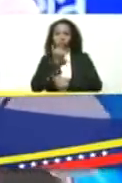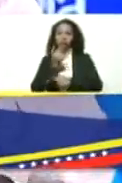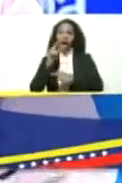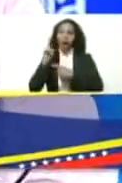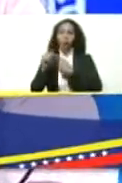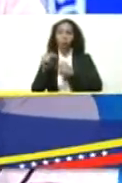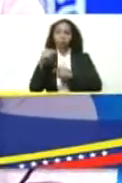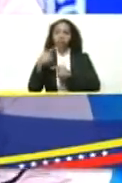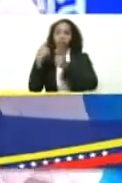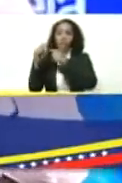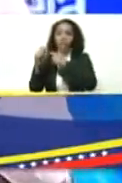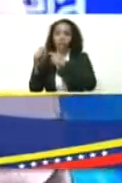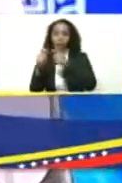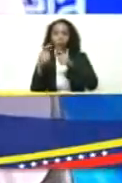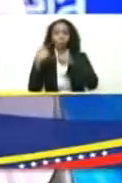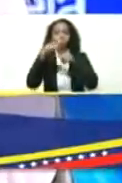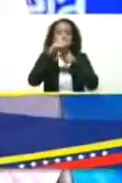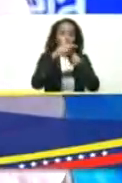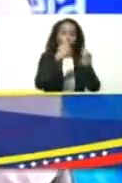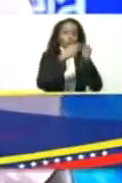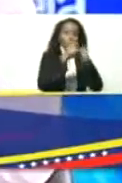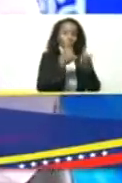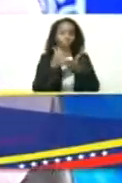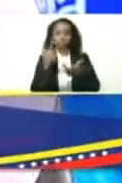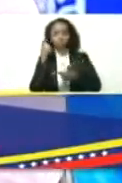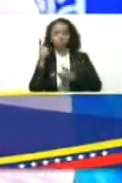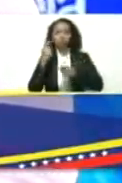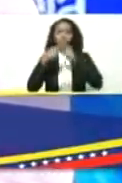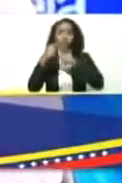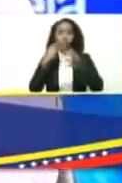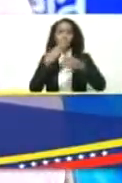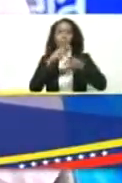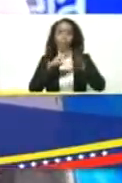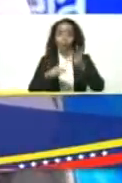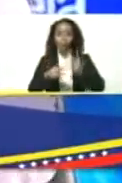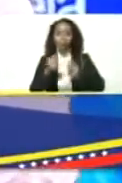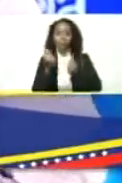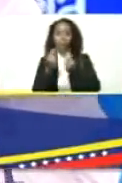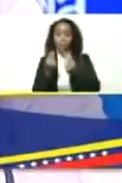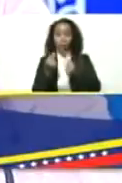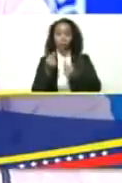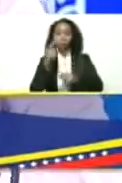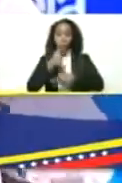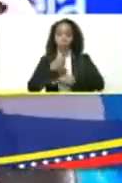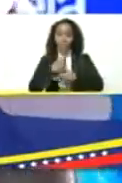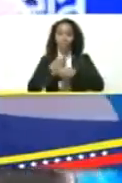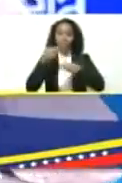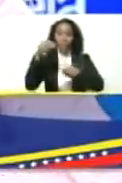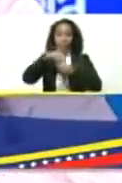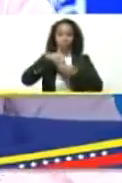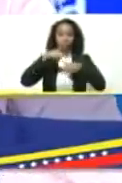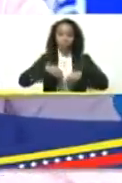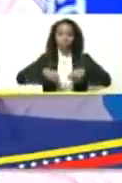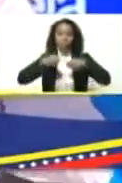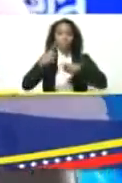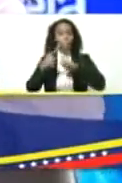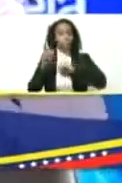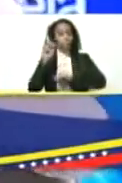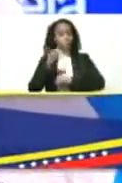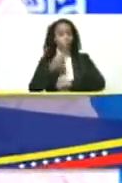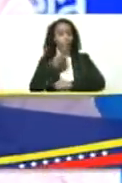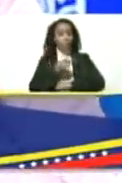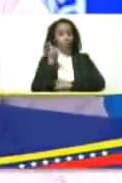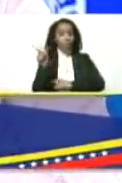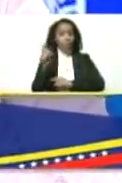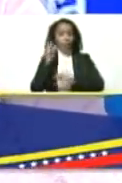y puedan, por supuesto, sus productos tener precios competitivos dentro del mercado. Pero también decimos que en